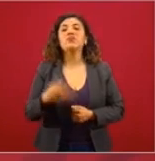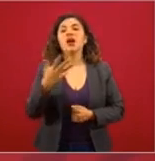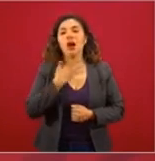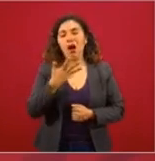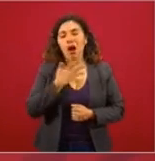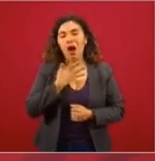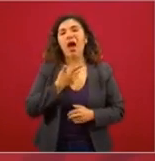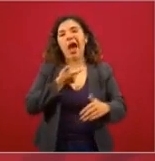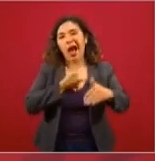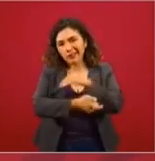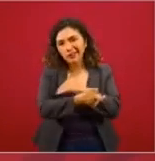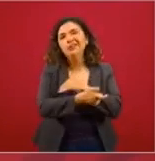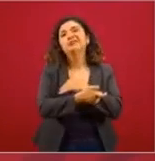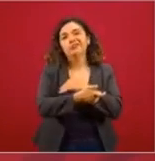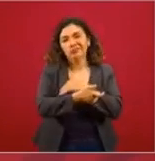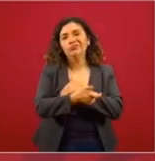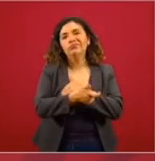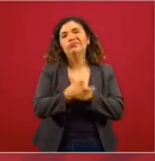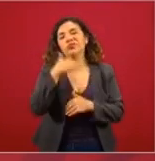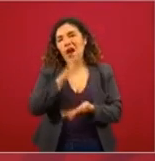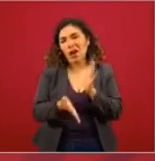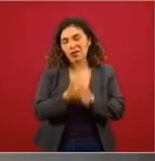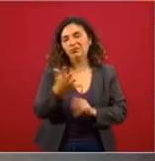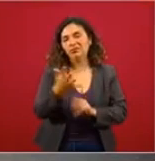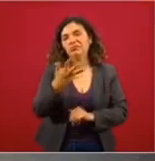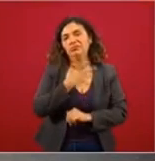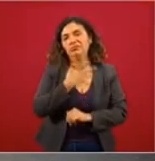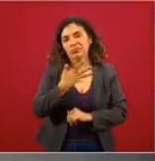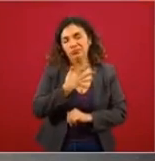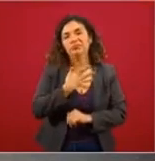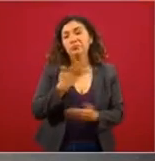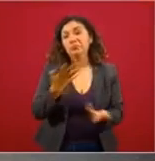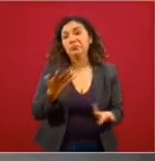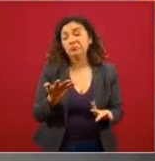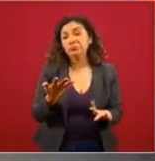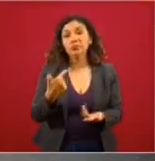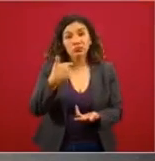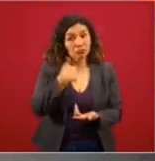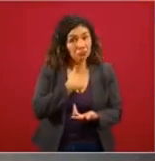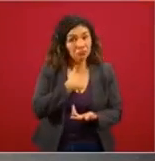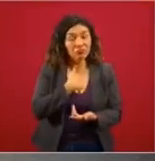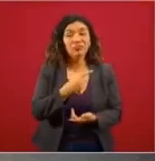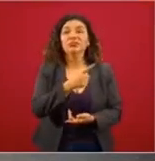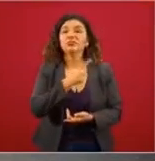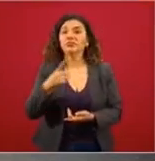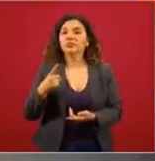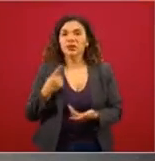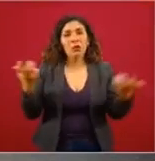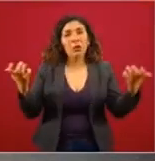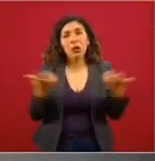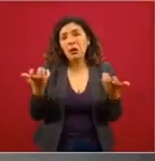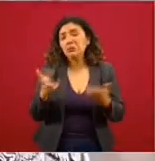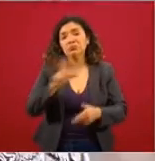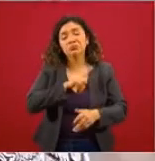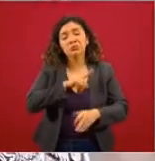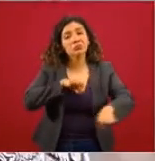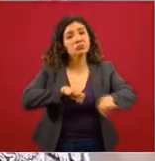mordidas, moches. Entonces, pues nosotros tenemos que actuar.